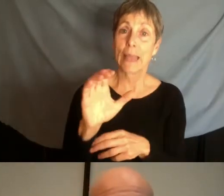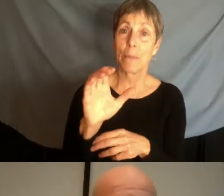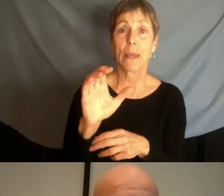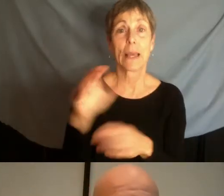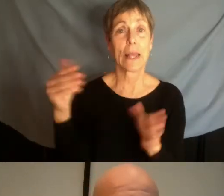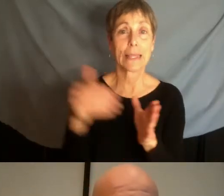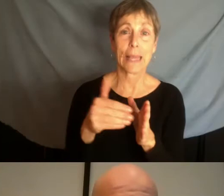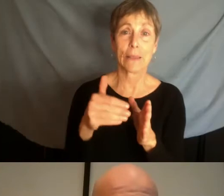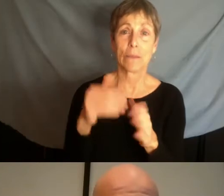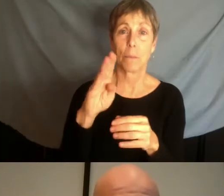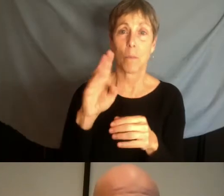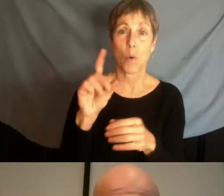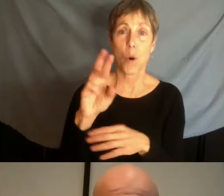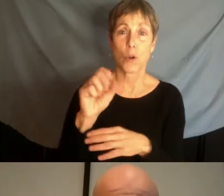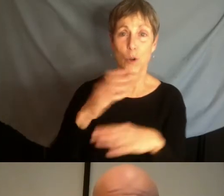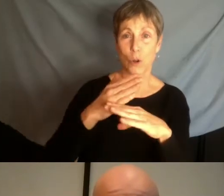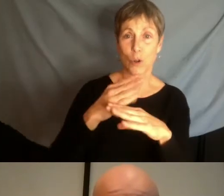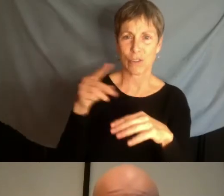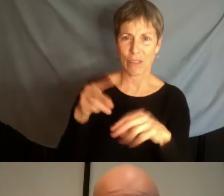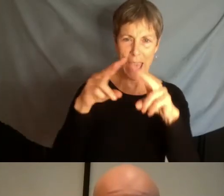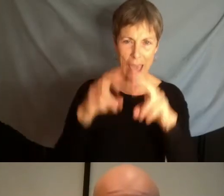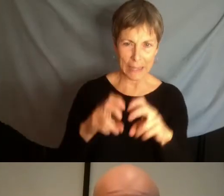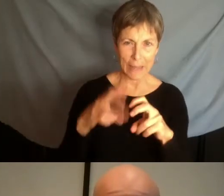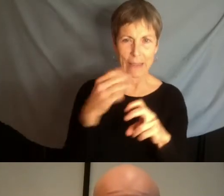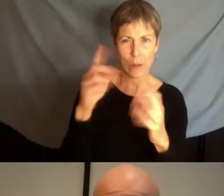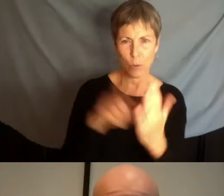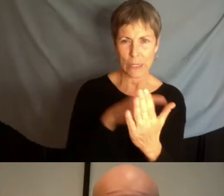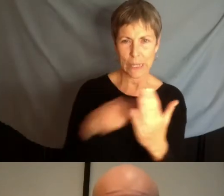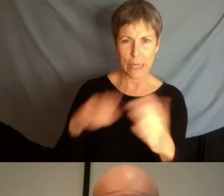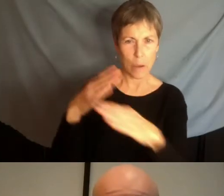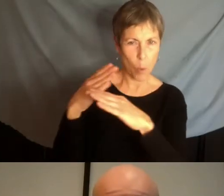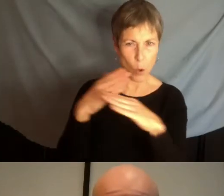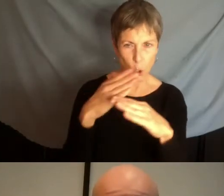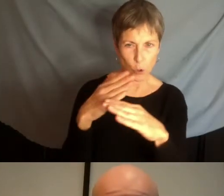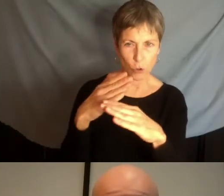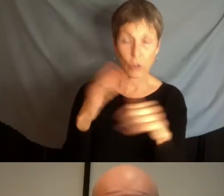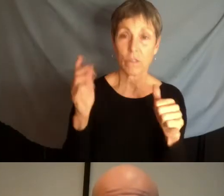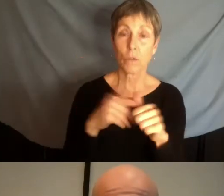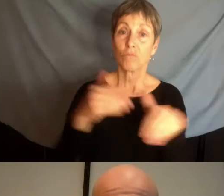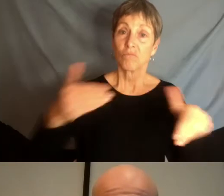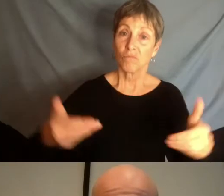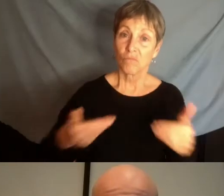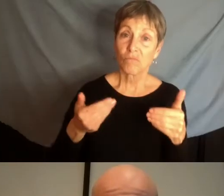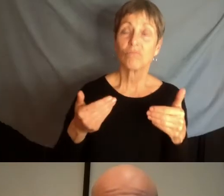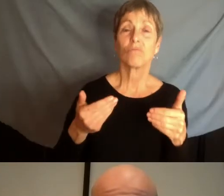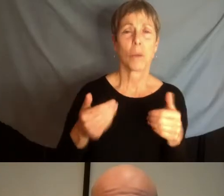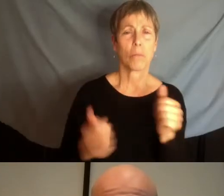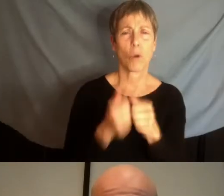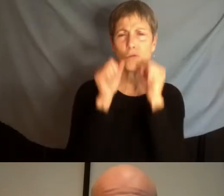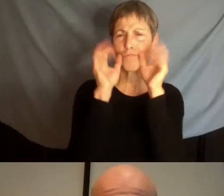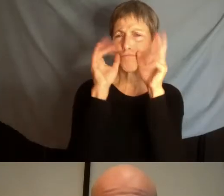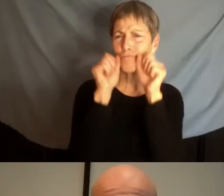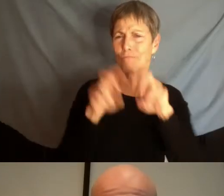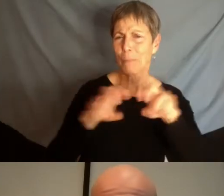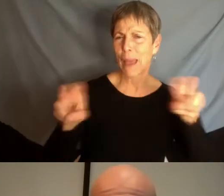panel llamado Académicos en contra de las fronteras, analizando y criticando las fronteras. Y lo que vamos a hacer es vamos a introducir